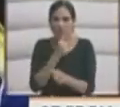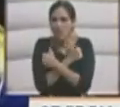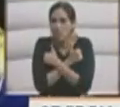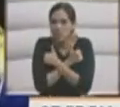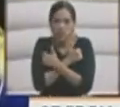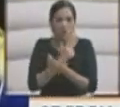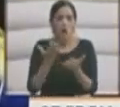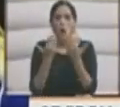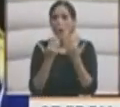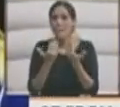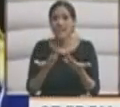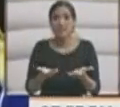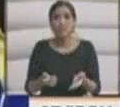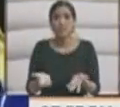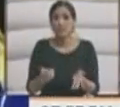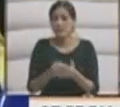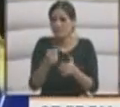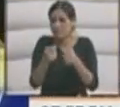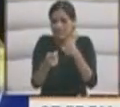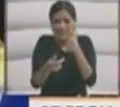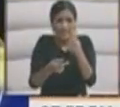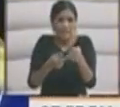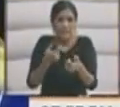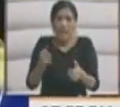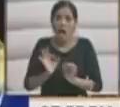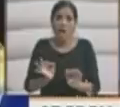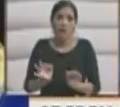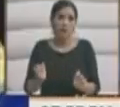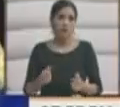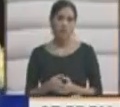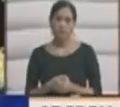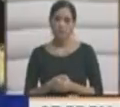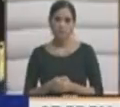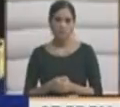comiendo casi que poco, nada, casi nada.